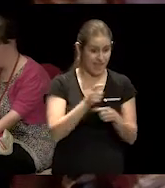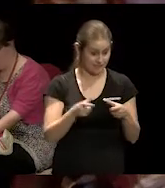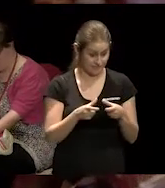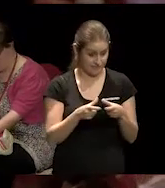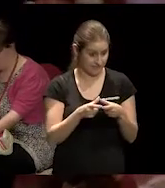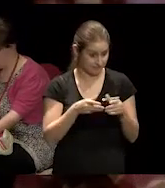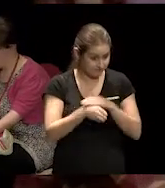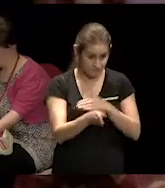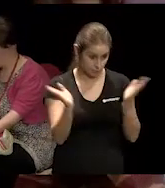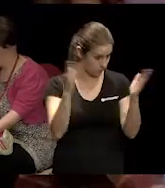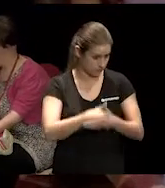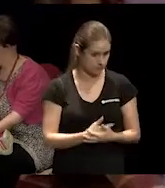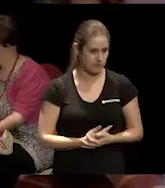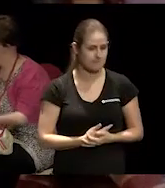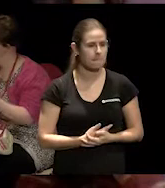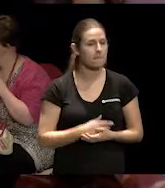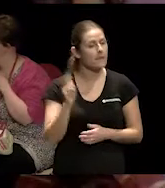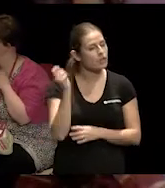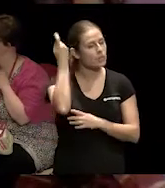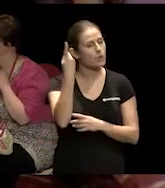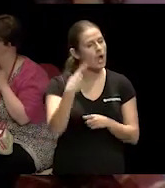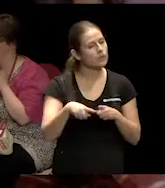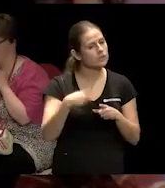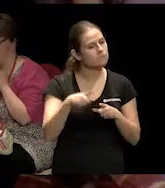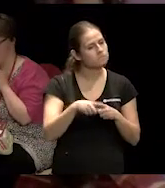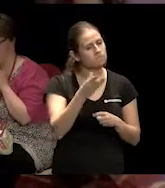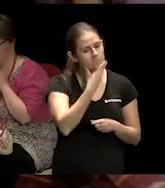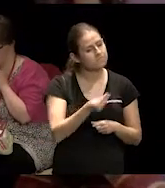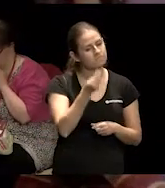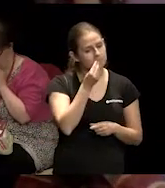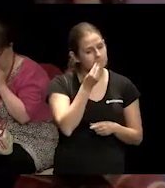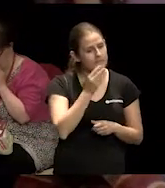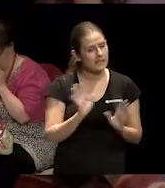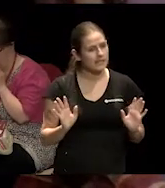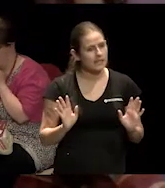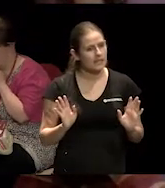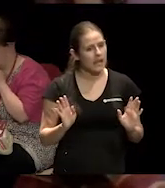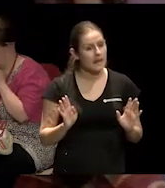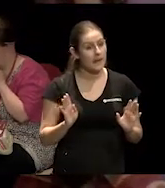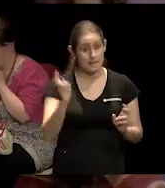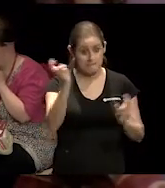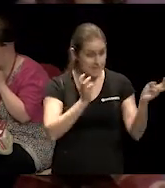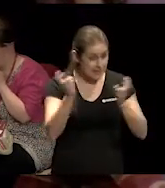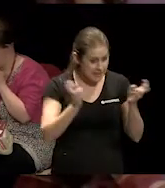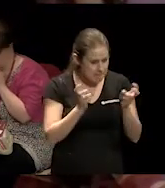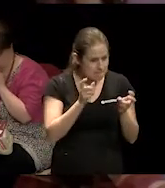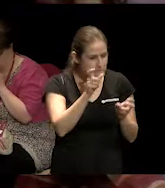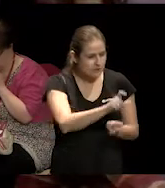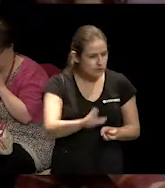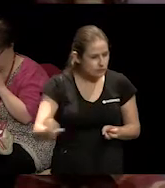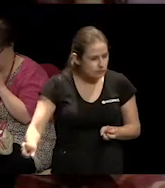día. Conseguimos algo chulo, que pisaran el Teatro Nacional muchas personas que no consumen